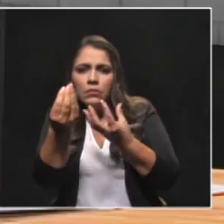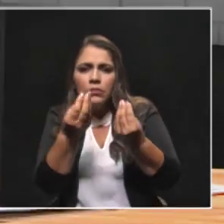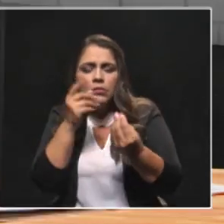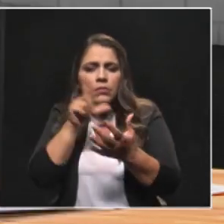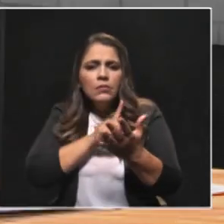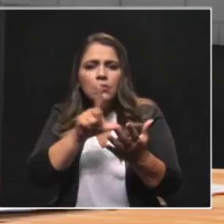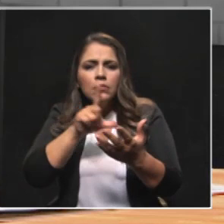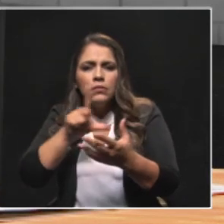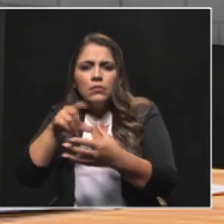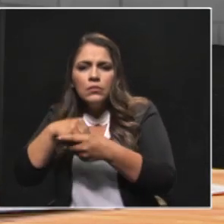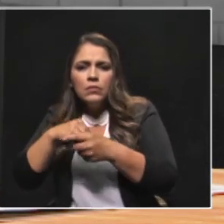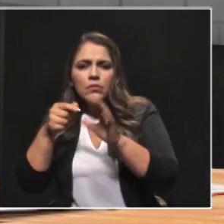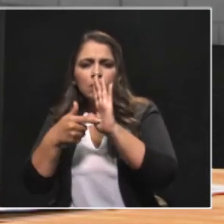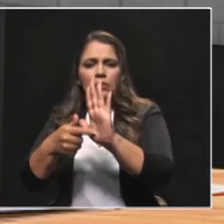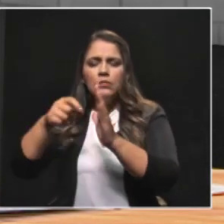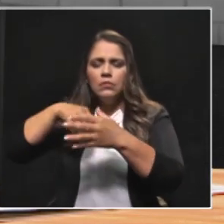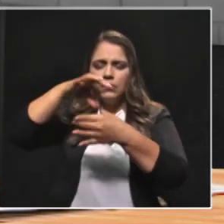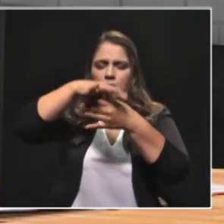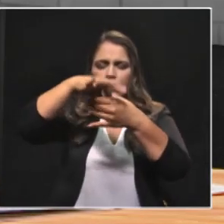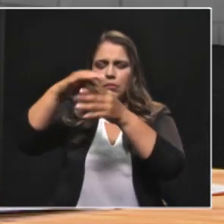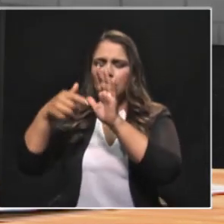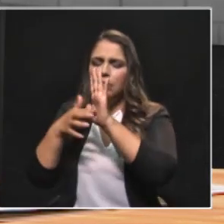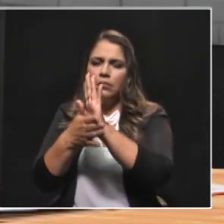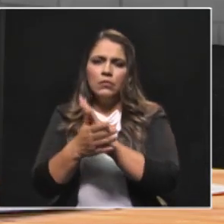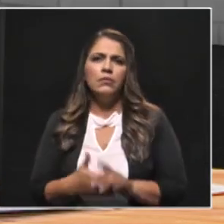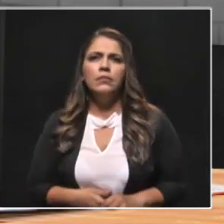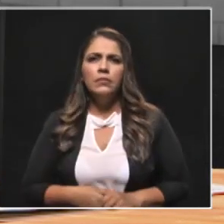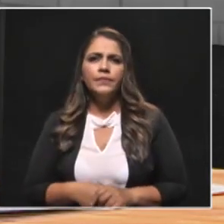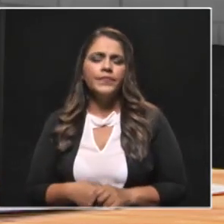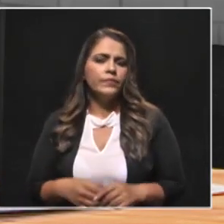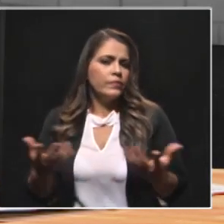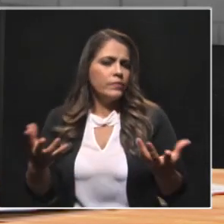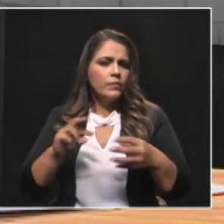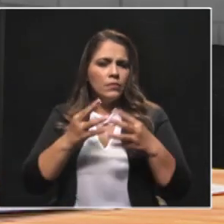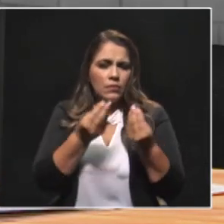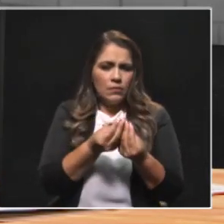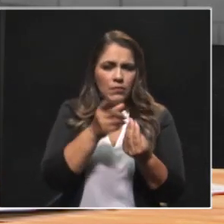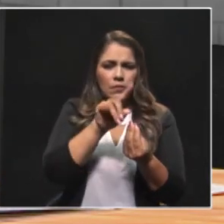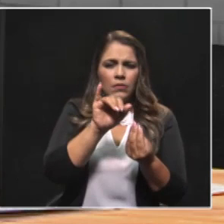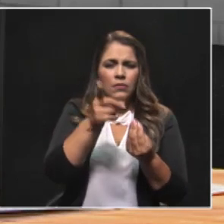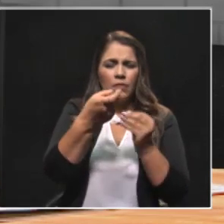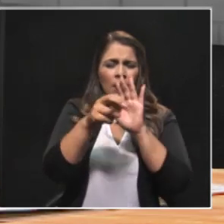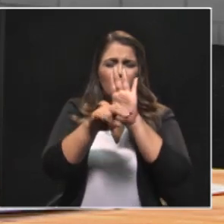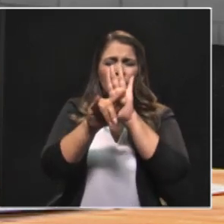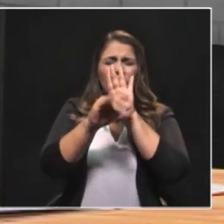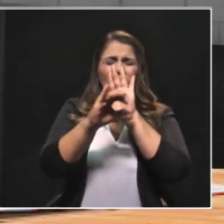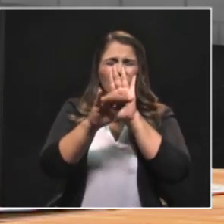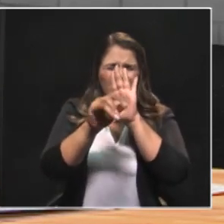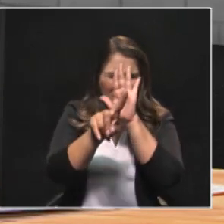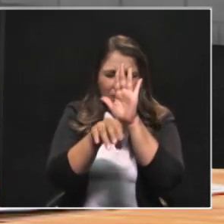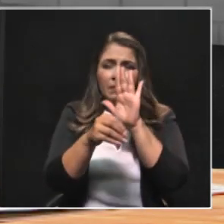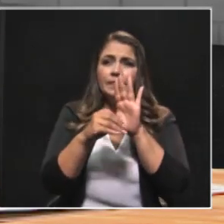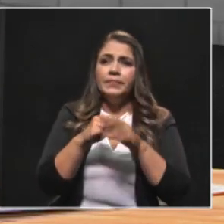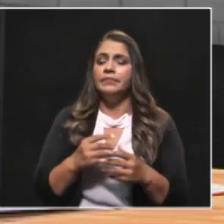¿Cómo es el tema de este grupo de ciudadanos buscando firmas? Primero definamos eso de grupos significativos, claro, de ciudadanos. ¿Quiénes son esos? Un grupo